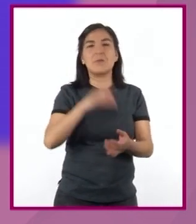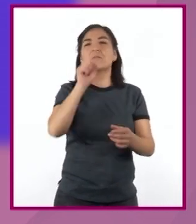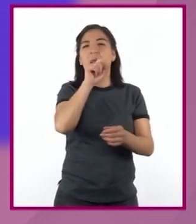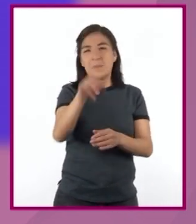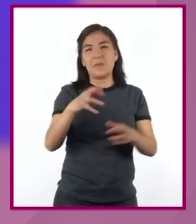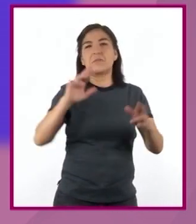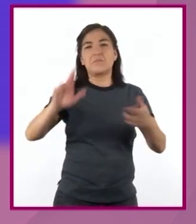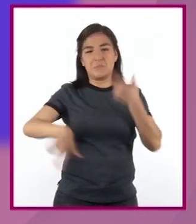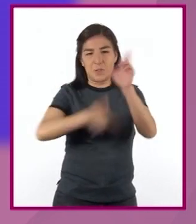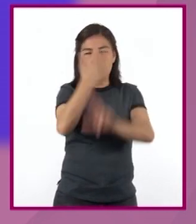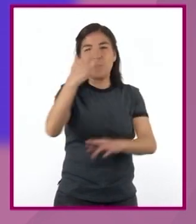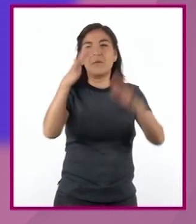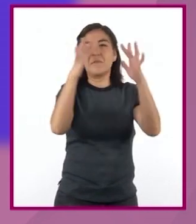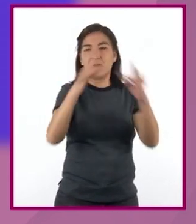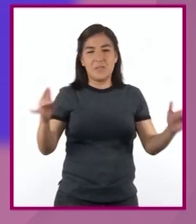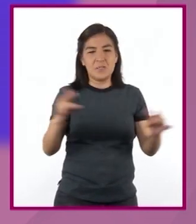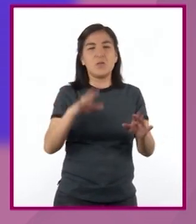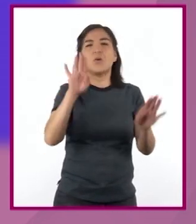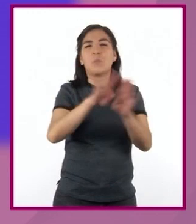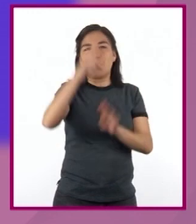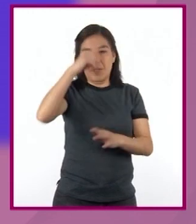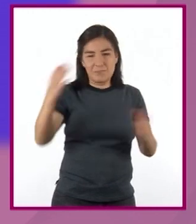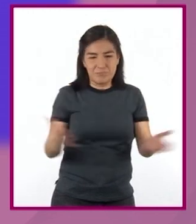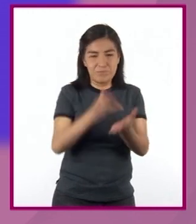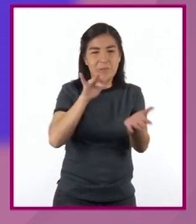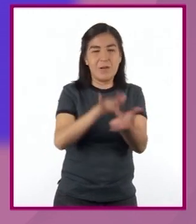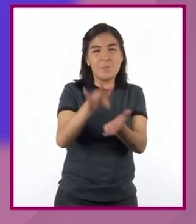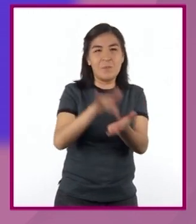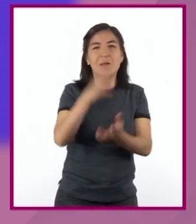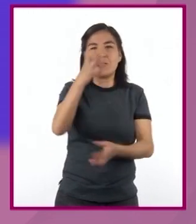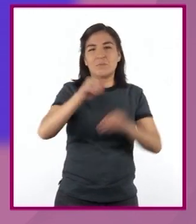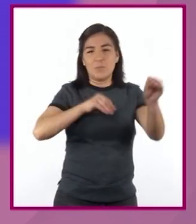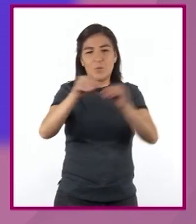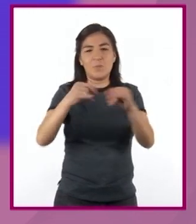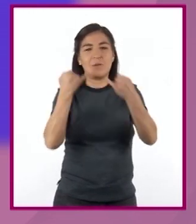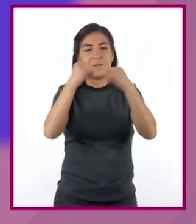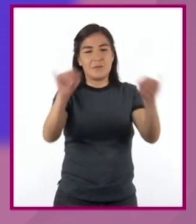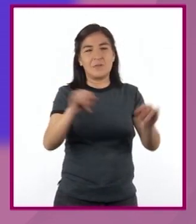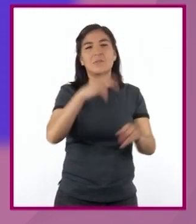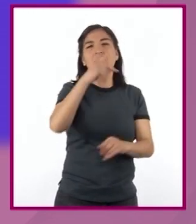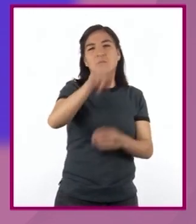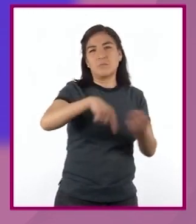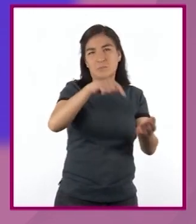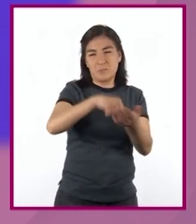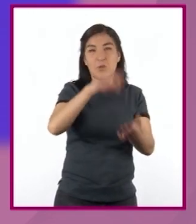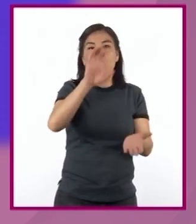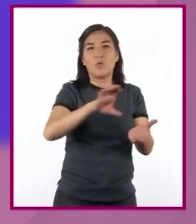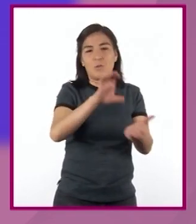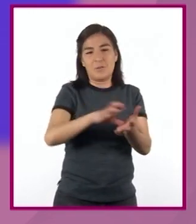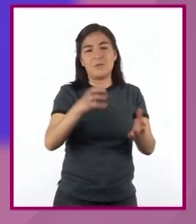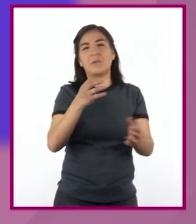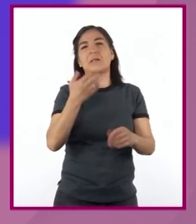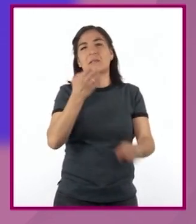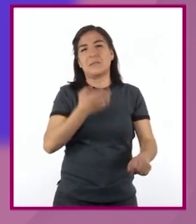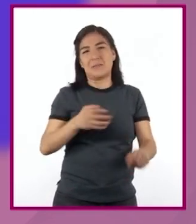Revolución Francesa influyeron en los movimientos de independencia de las colonias españolas en